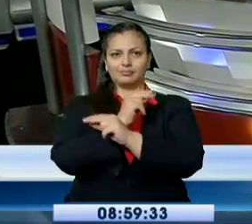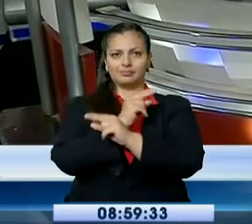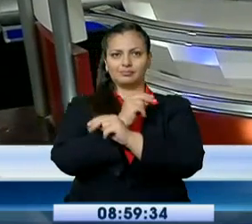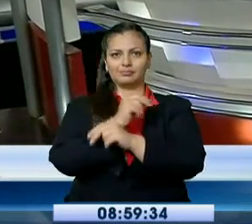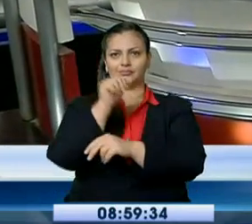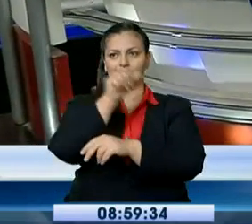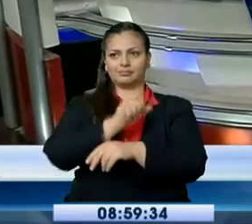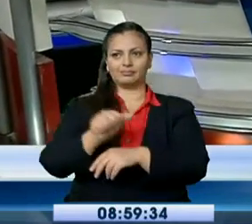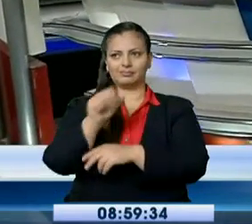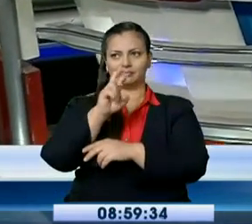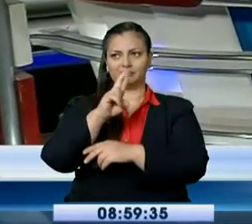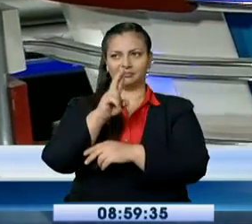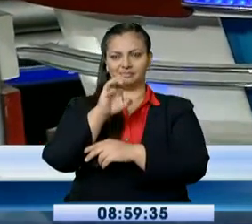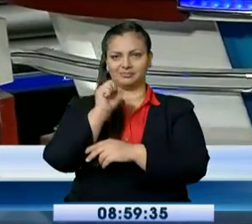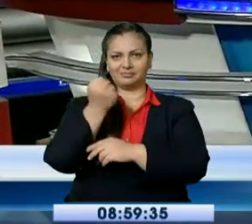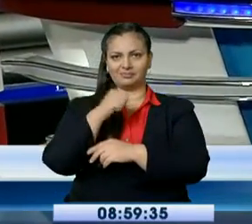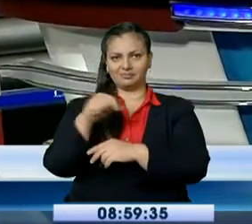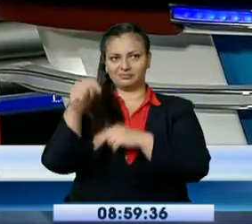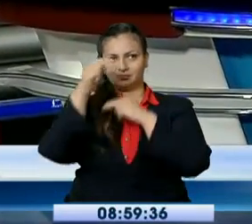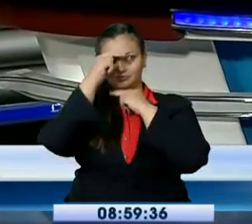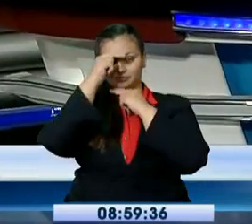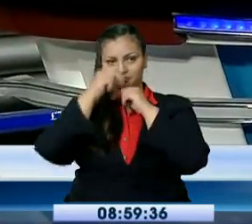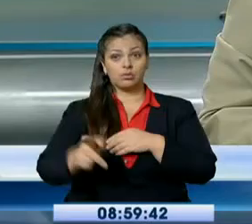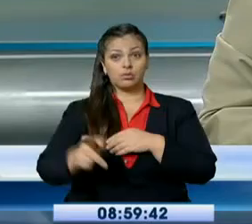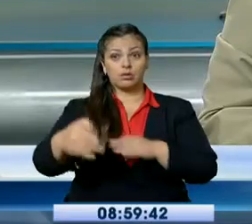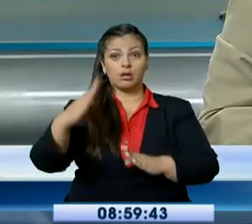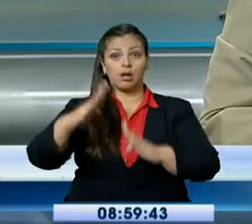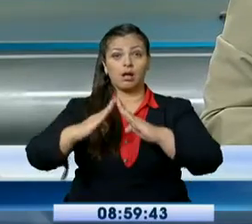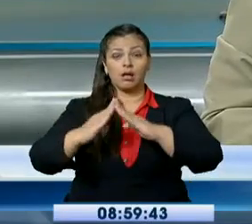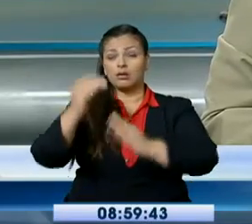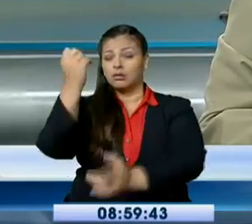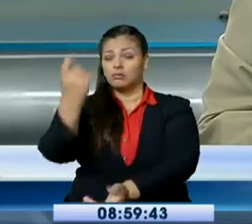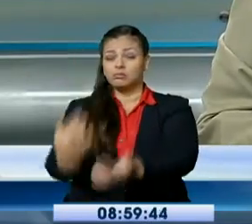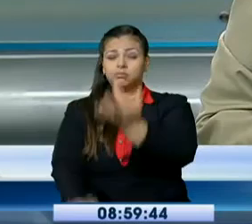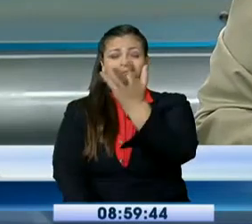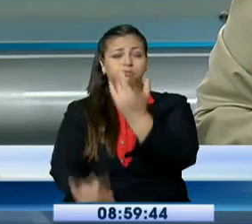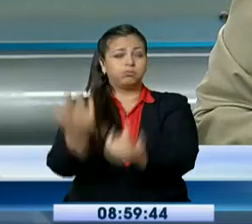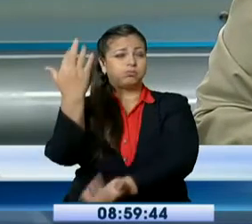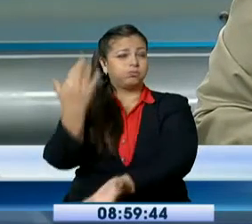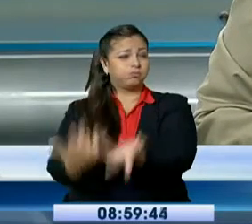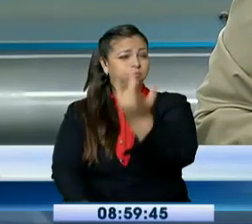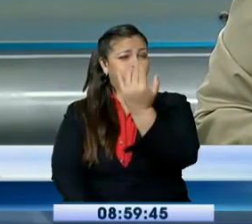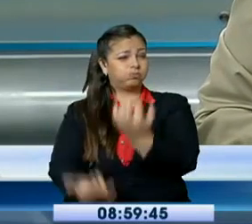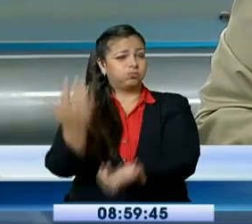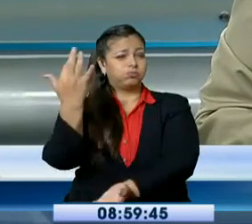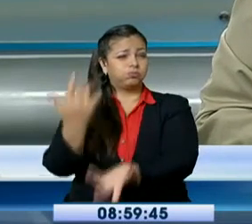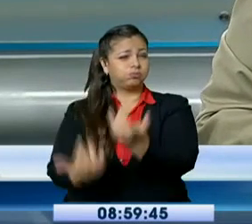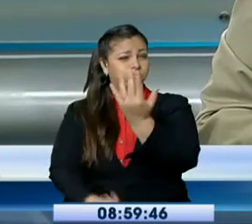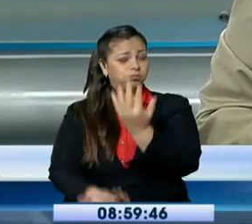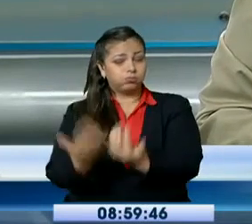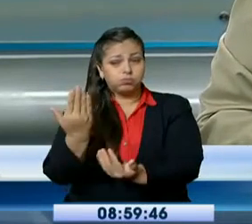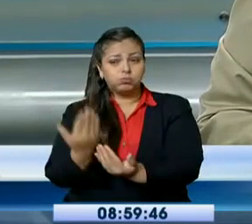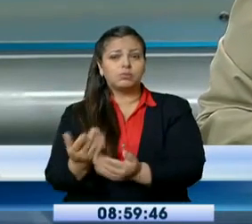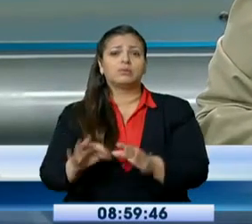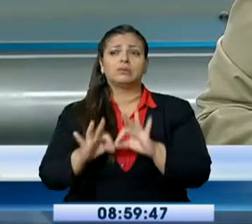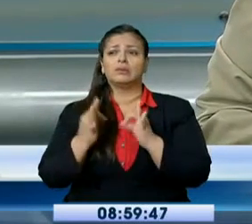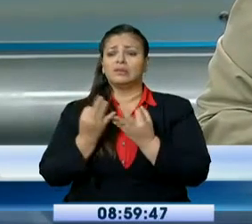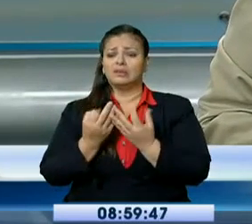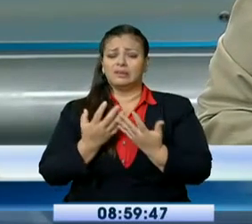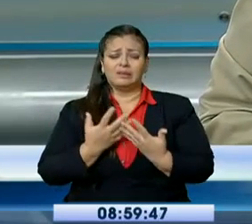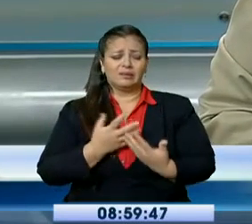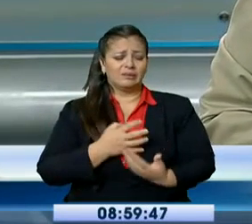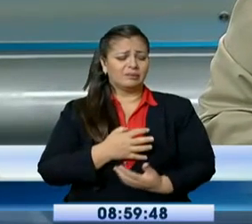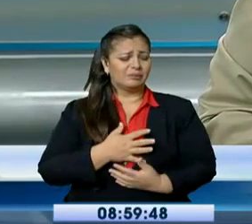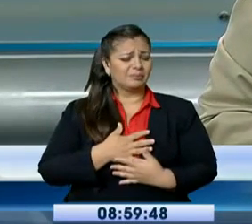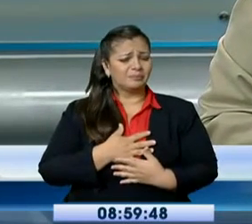Varias familias quedaron literalmente en la calle tras perder. Esperan la solidaridad de quienes puedan ayudarlos a empezar de